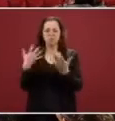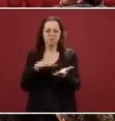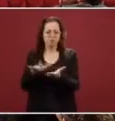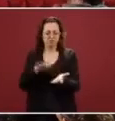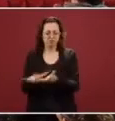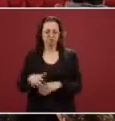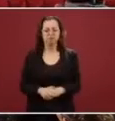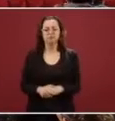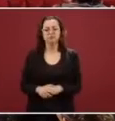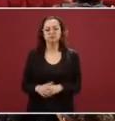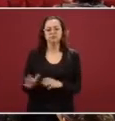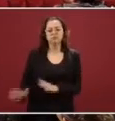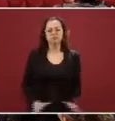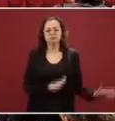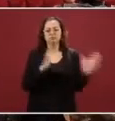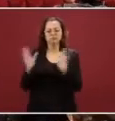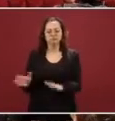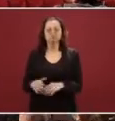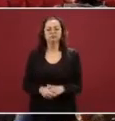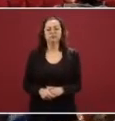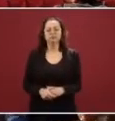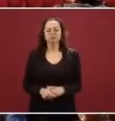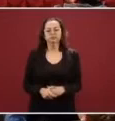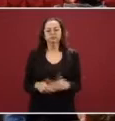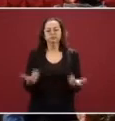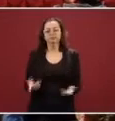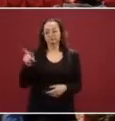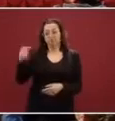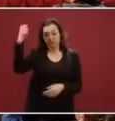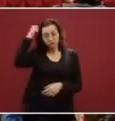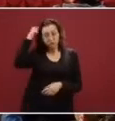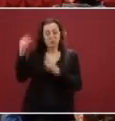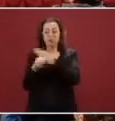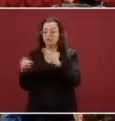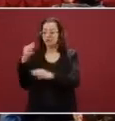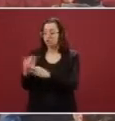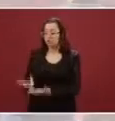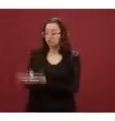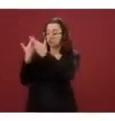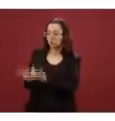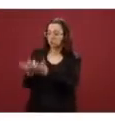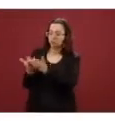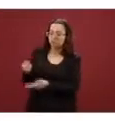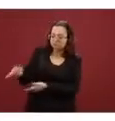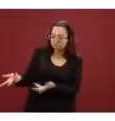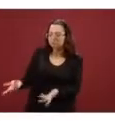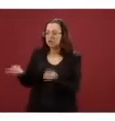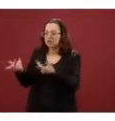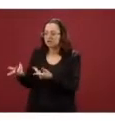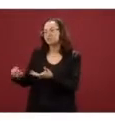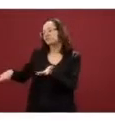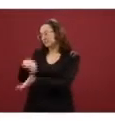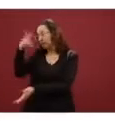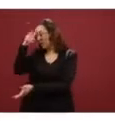Referente a la directiva del señor presidente de reutilizar los materiales de Texcoco, efectivamente se firmó un convenio de coordinación de acciones para el